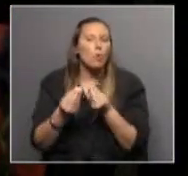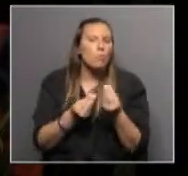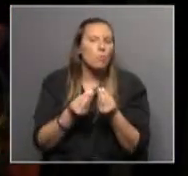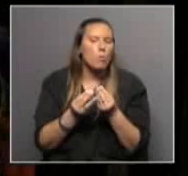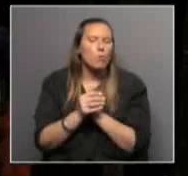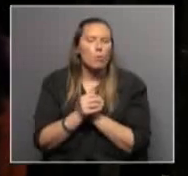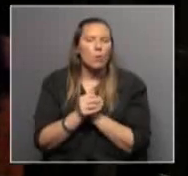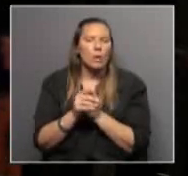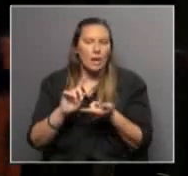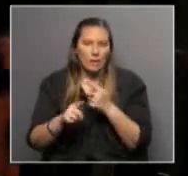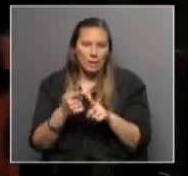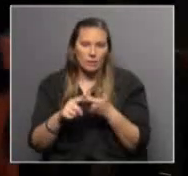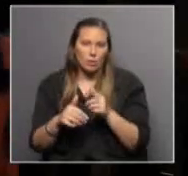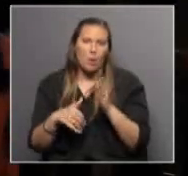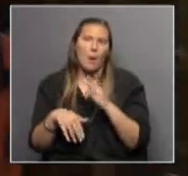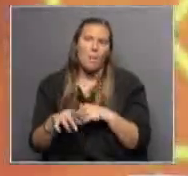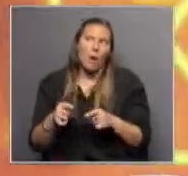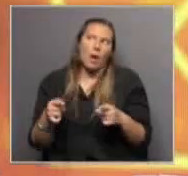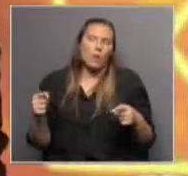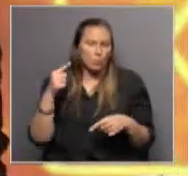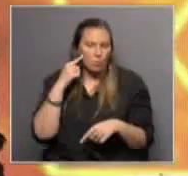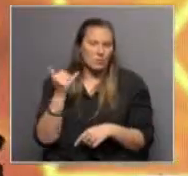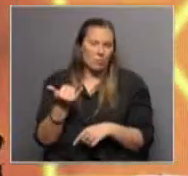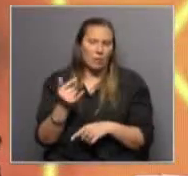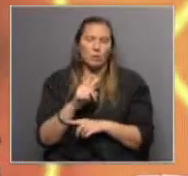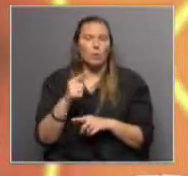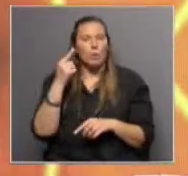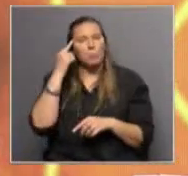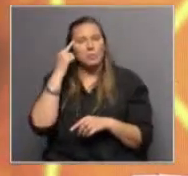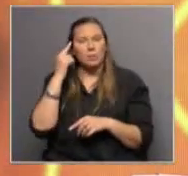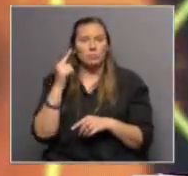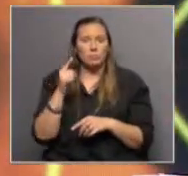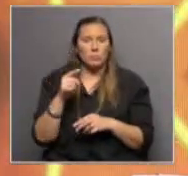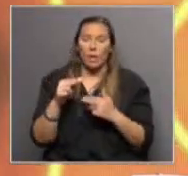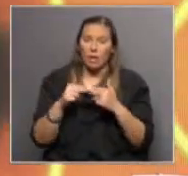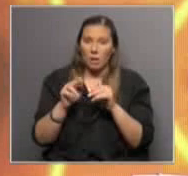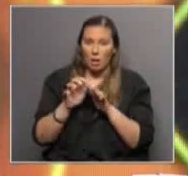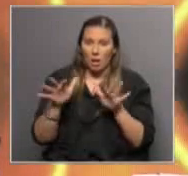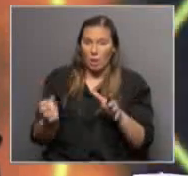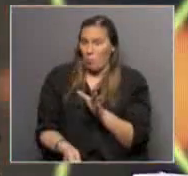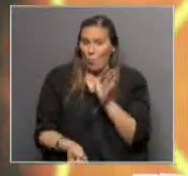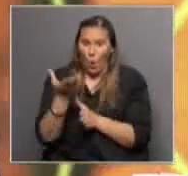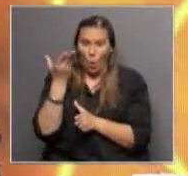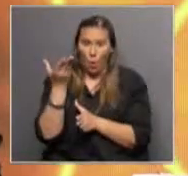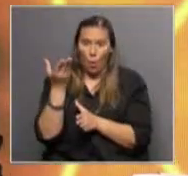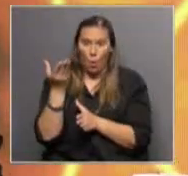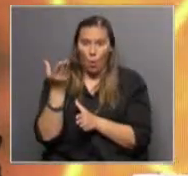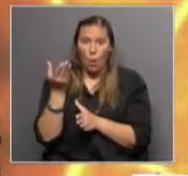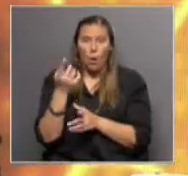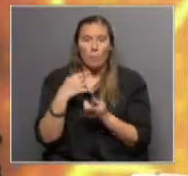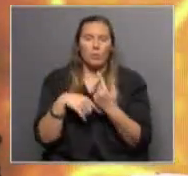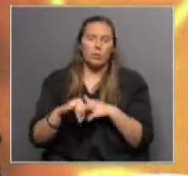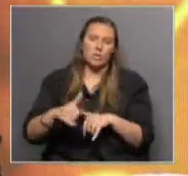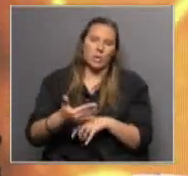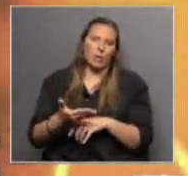el vínculo es la más largo de lo que uno pensaría porque uno tiene como esa tendencia que las redes son una cosa nueva y sima porque pero ya